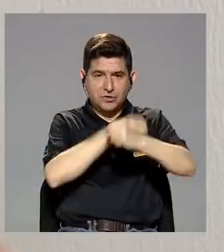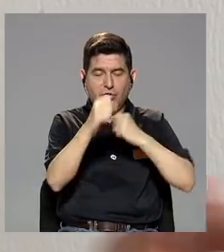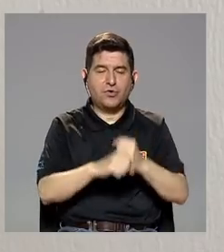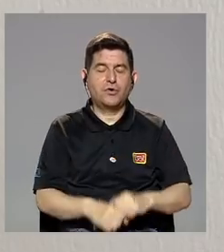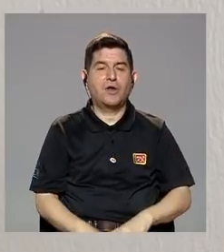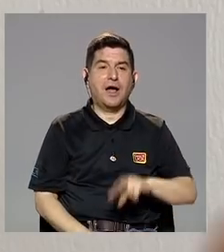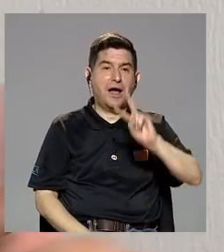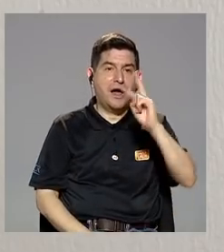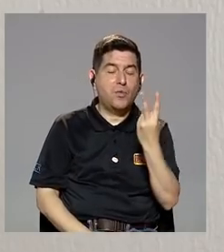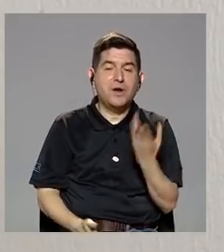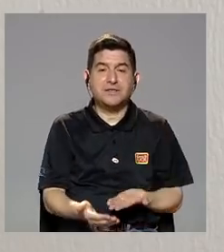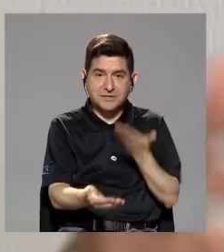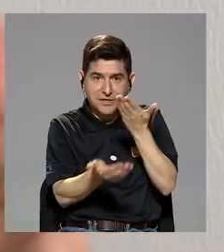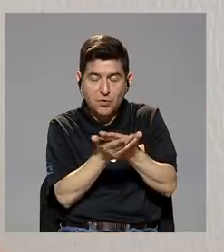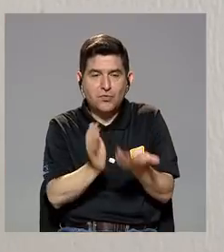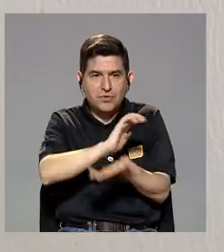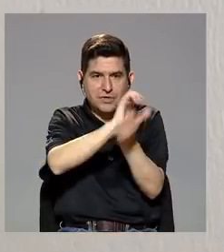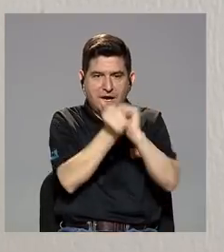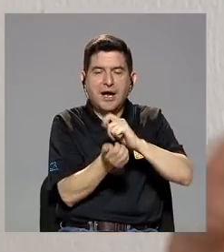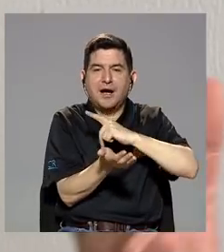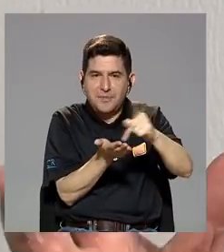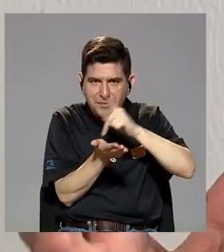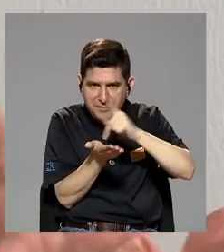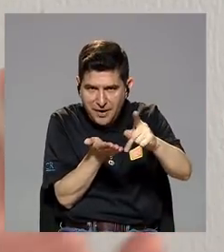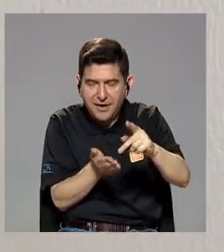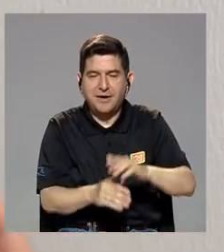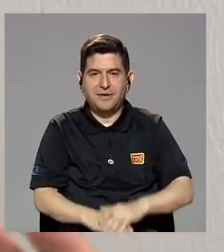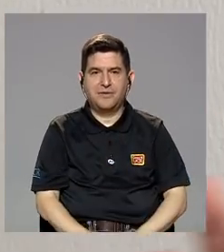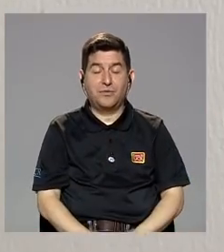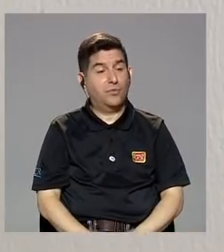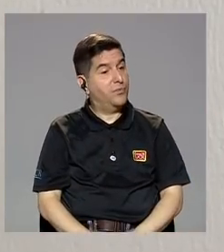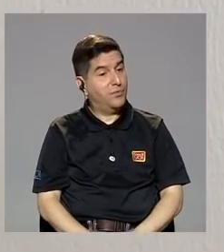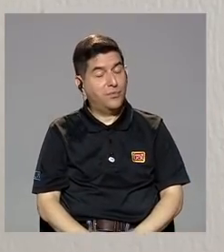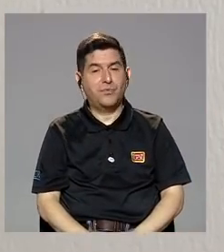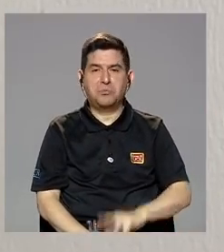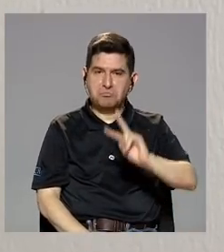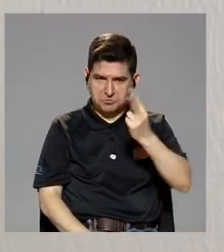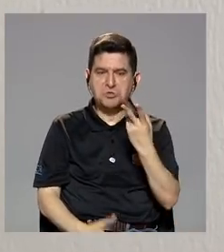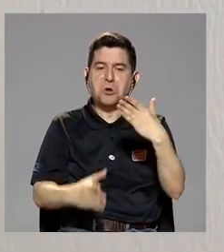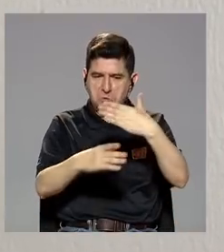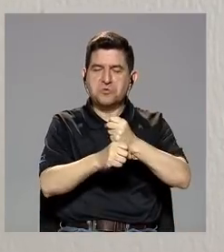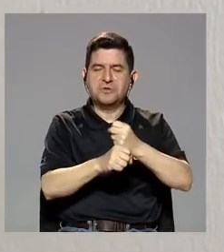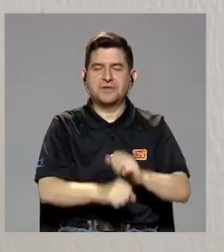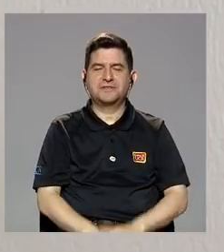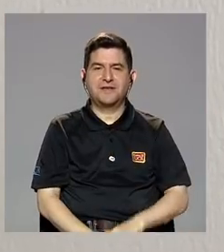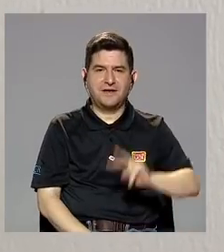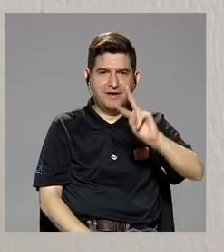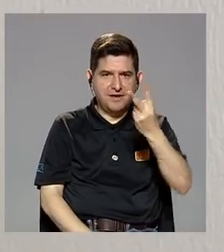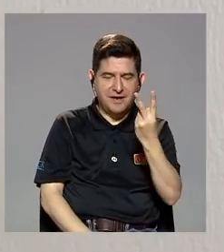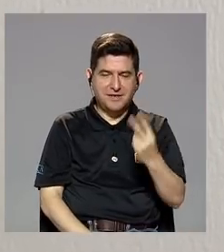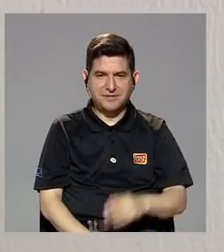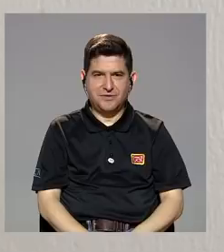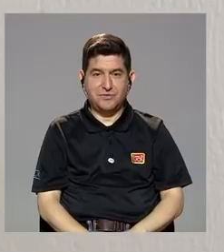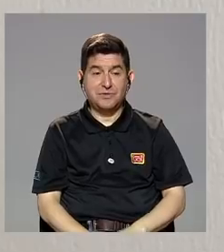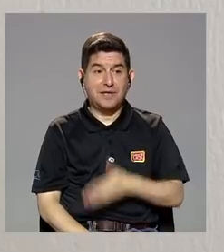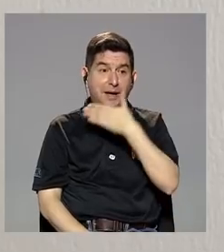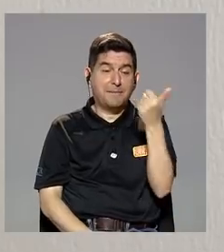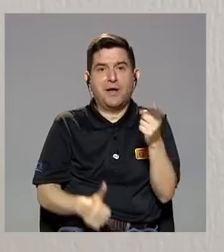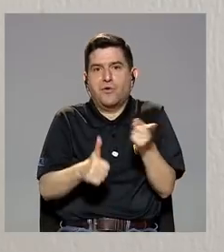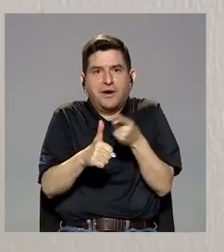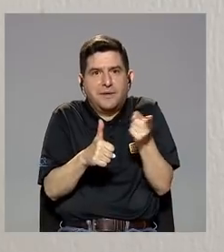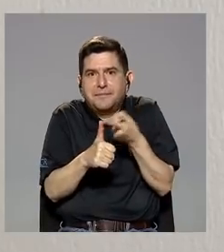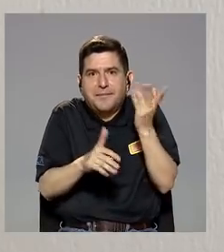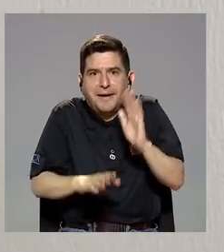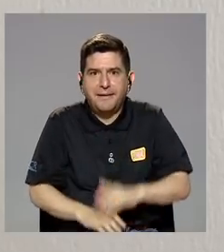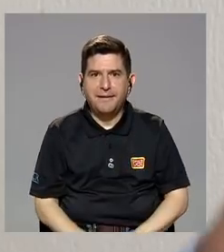cambiaron las condiciones de salario y todo eso vamos a hacer la segunda y en la segunda no me va yendo mejor que la